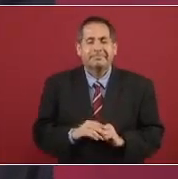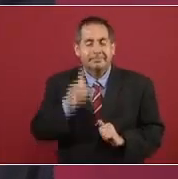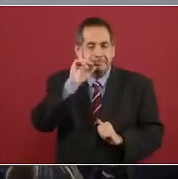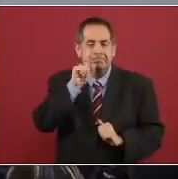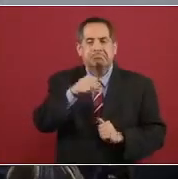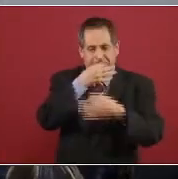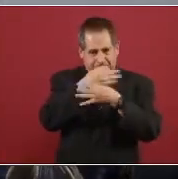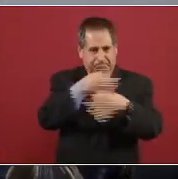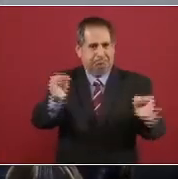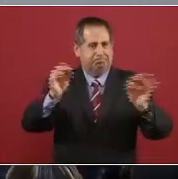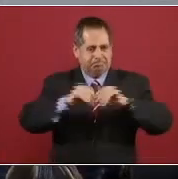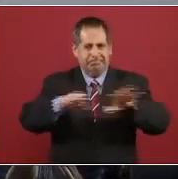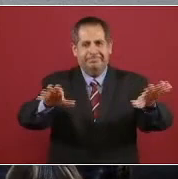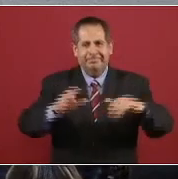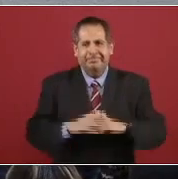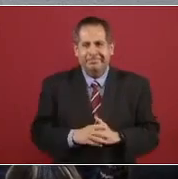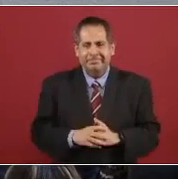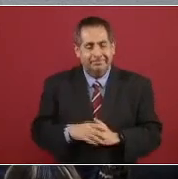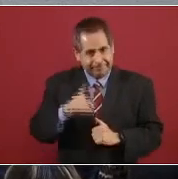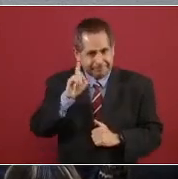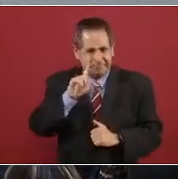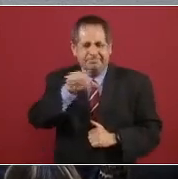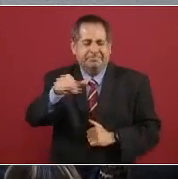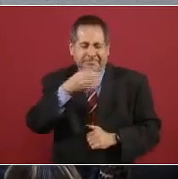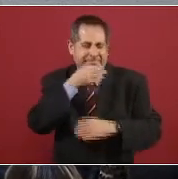Mañana les digo, o al rato.